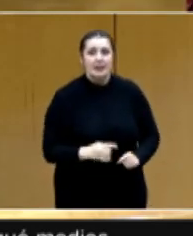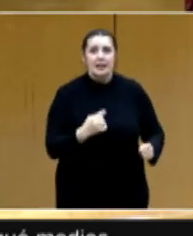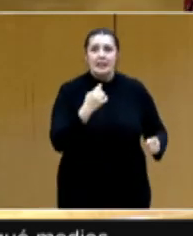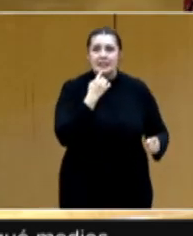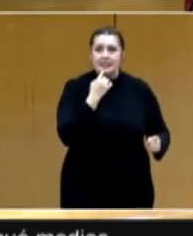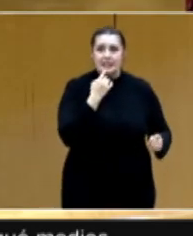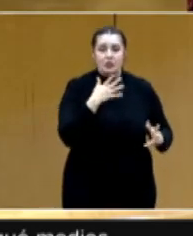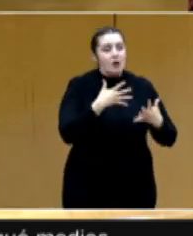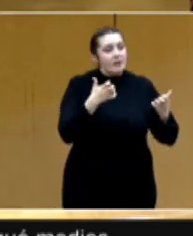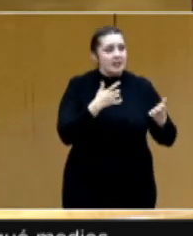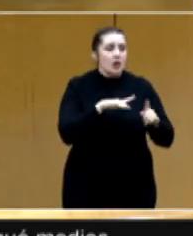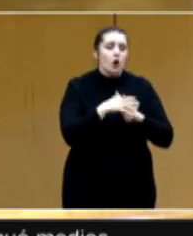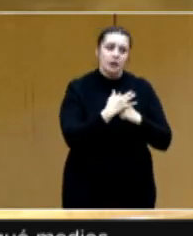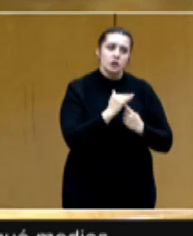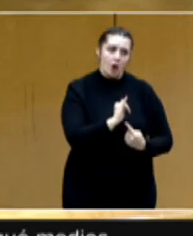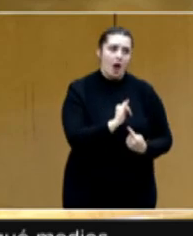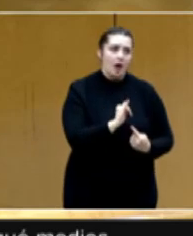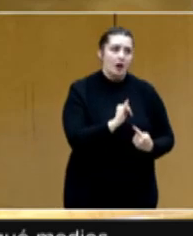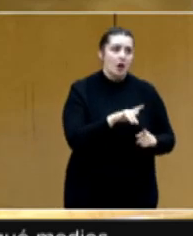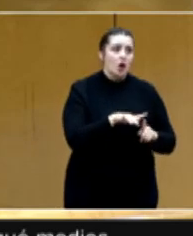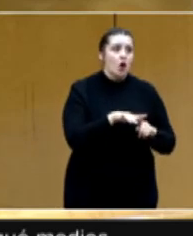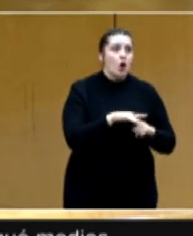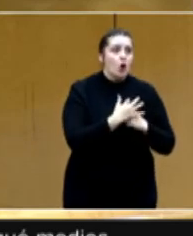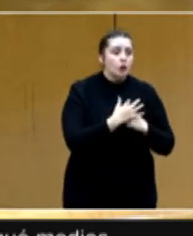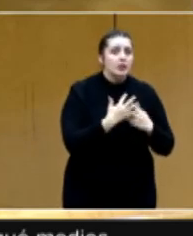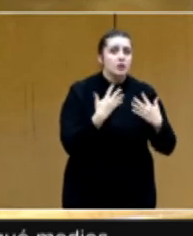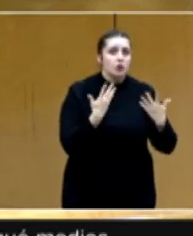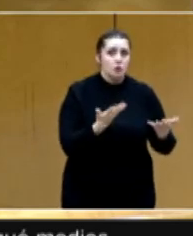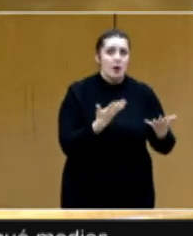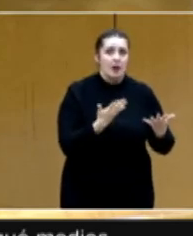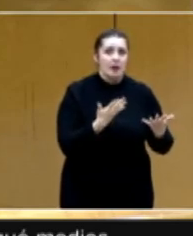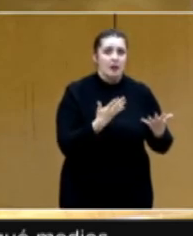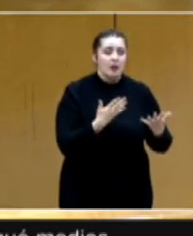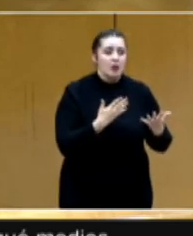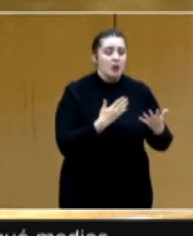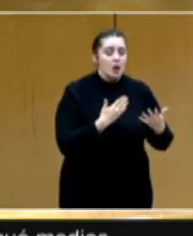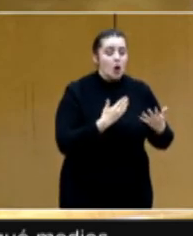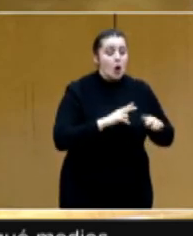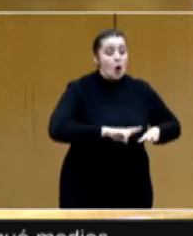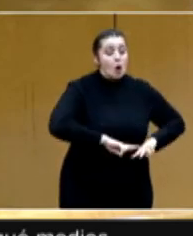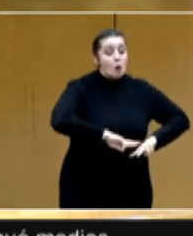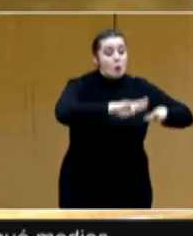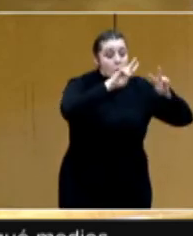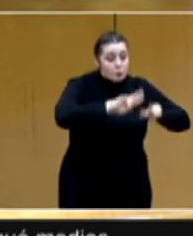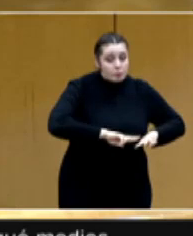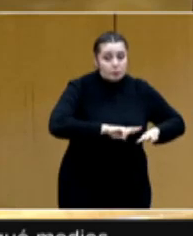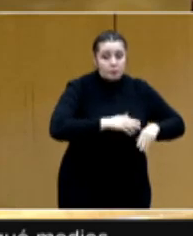contexto y ese contexto Es que la revisión de Procedimientos que se